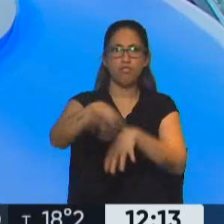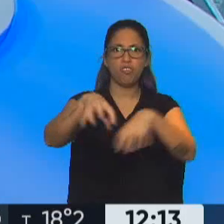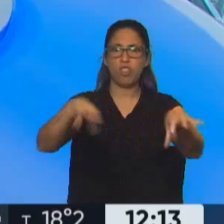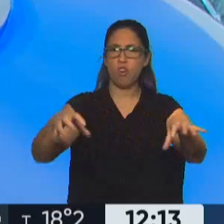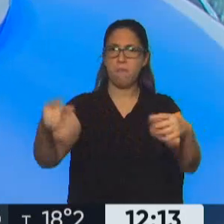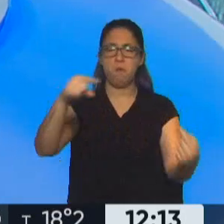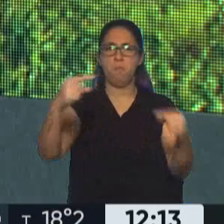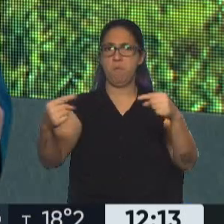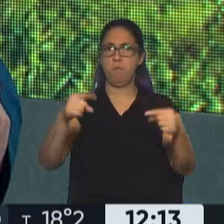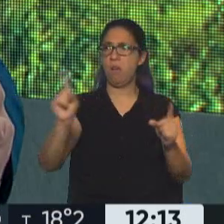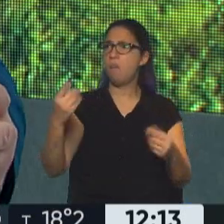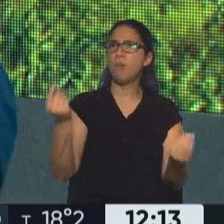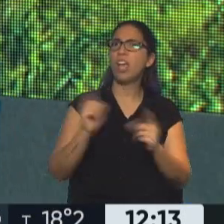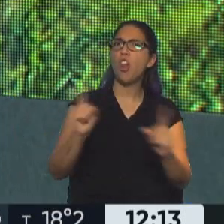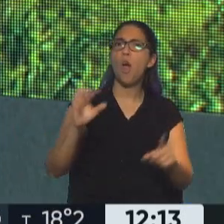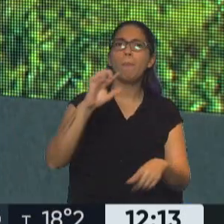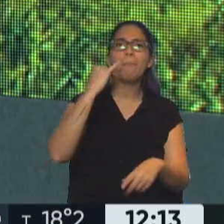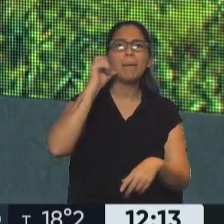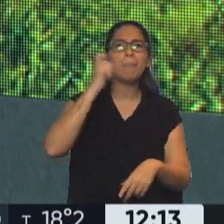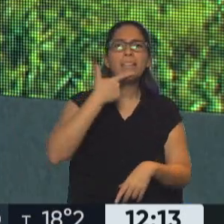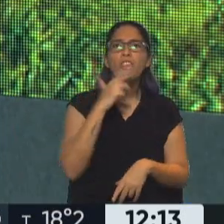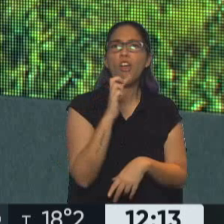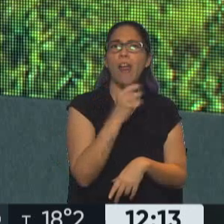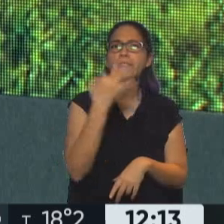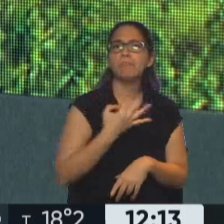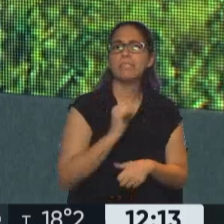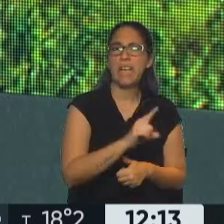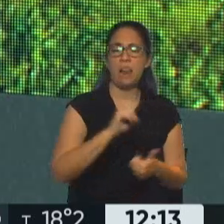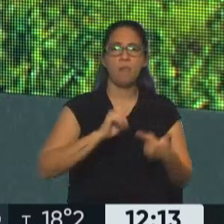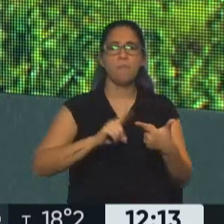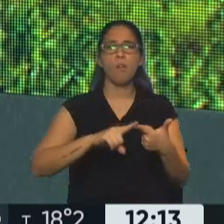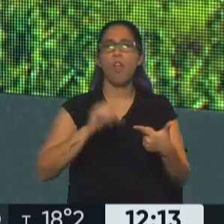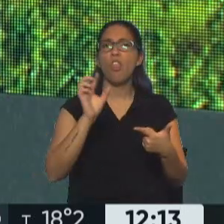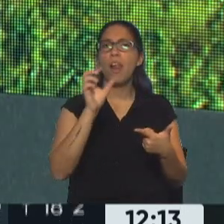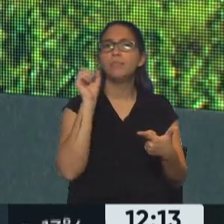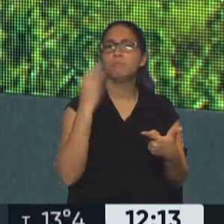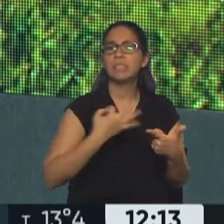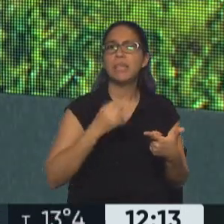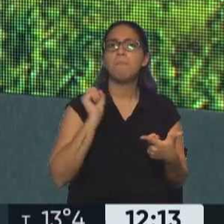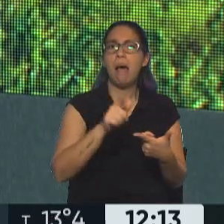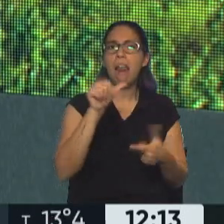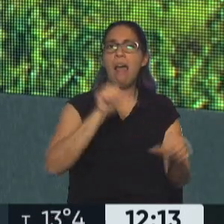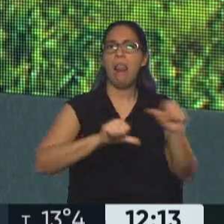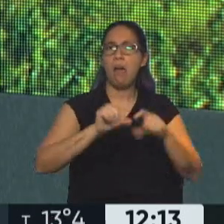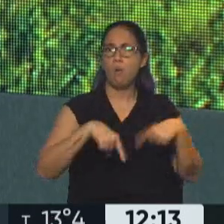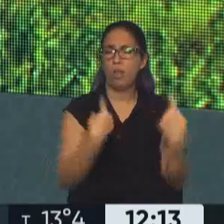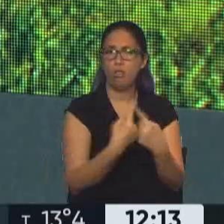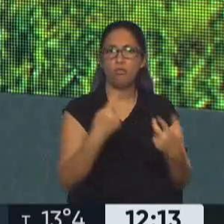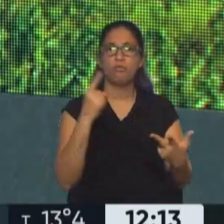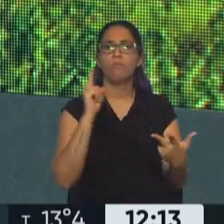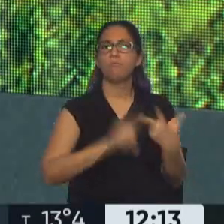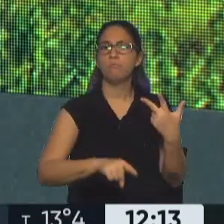como decías vos, ¿por qué no un dólar pyme? ¿Por qué no un dólar para los laboratorios?